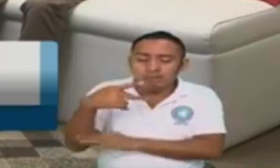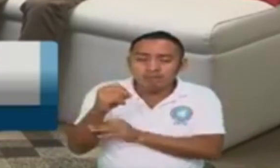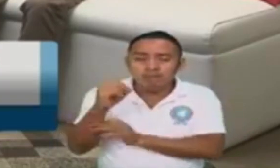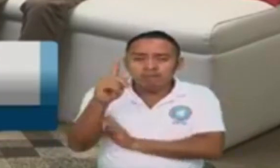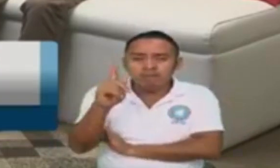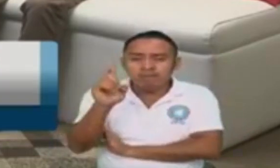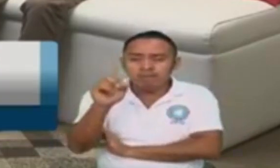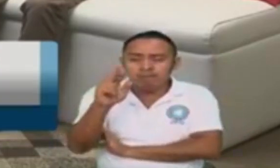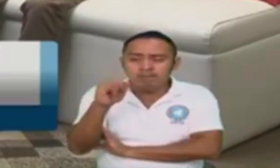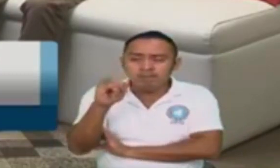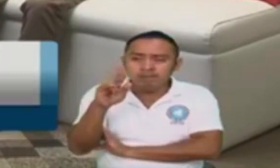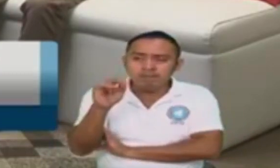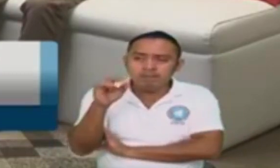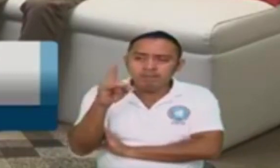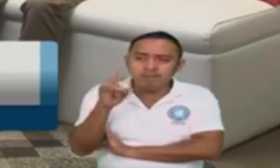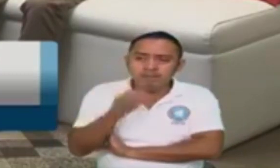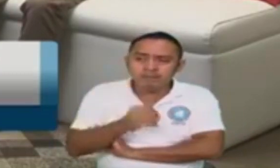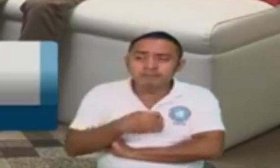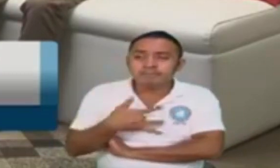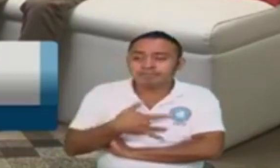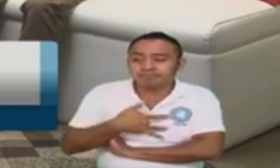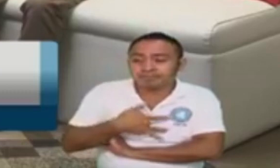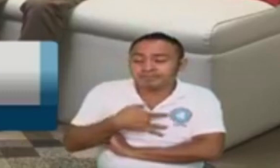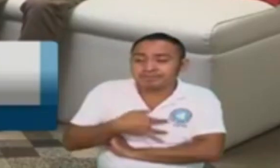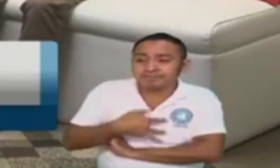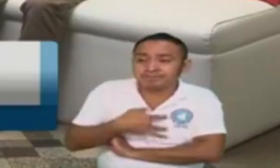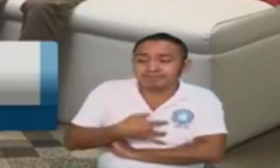Entonces al final el paciente va a necesitar hormonas